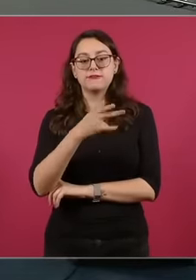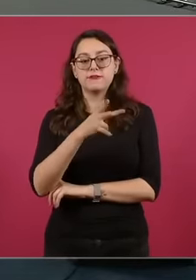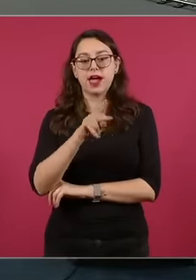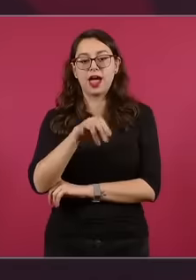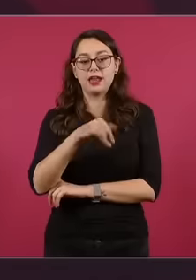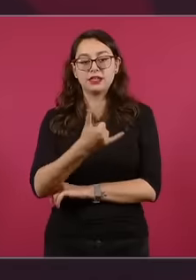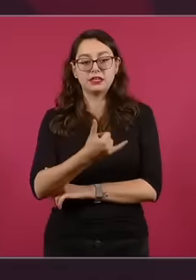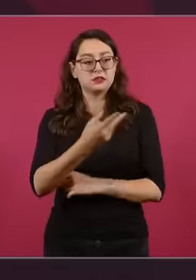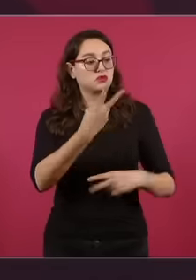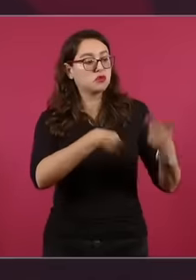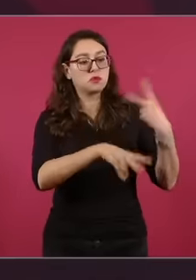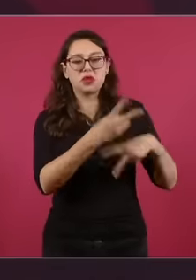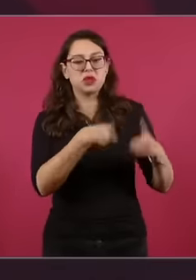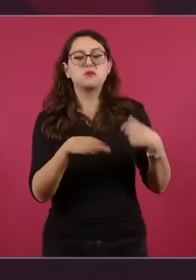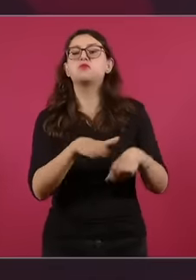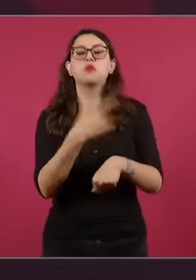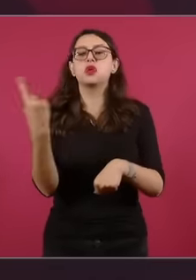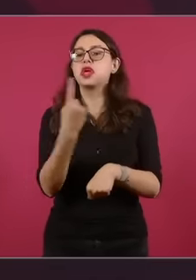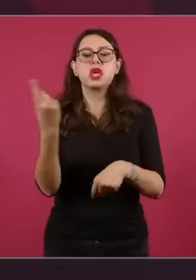No sé. Pero